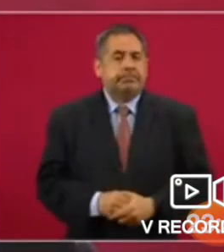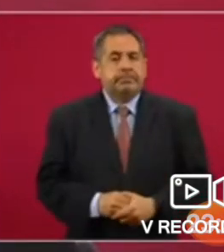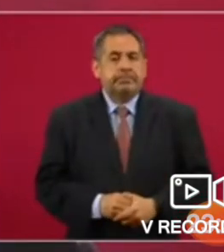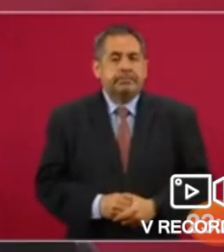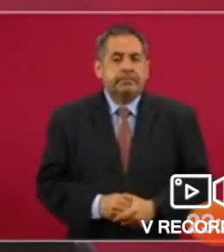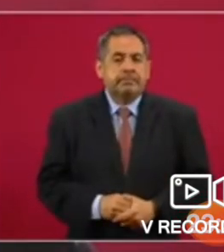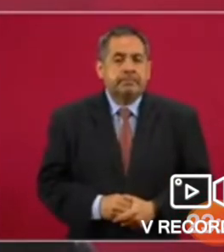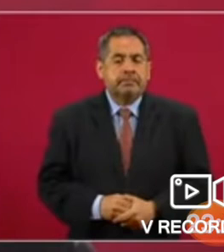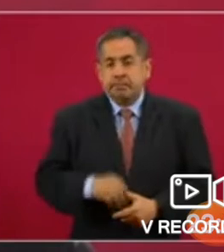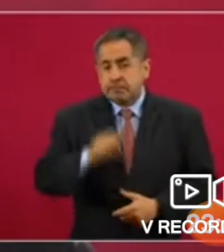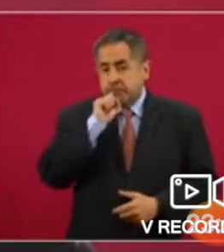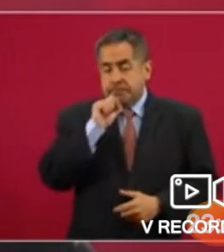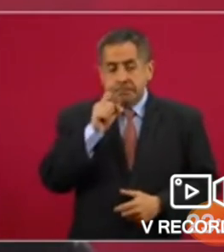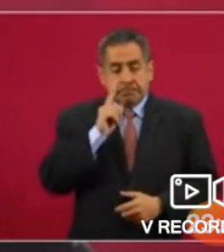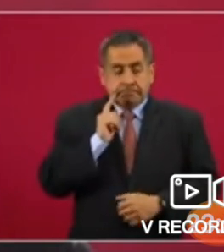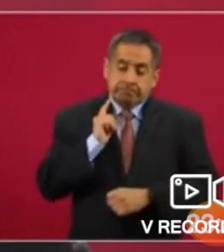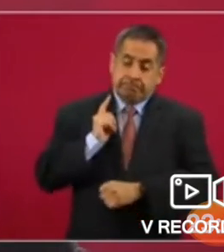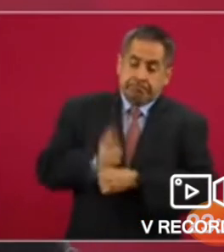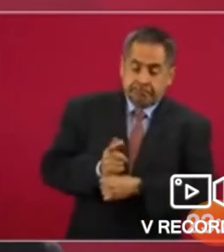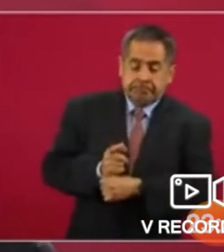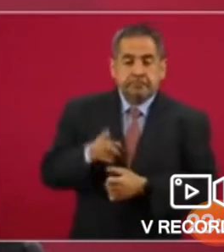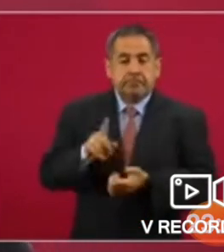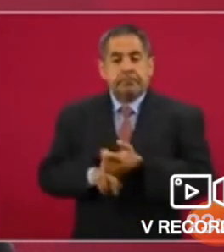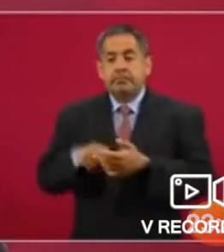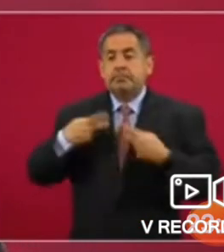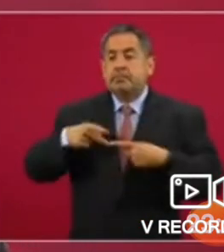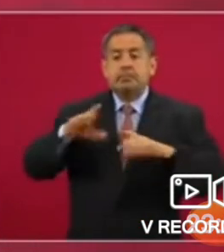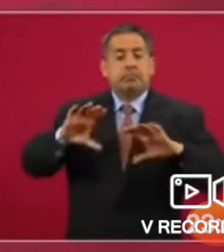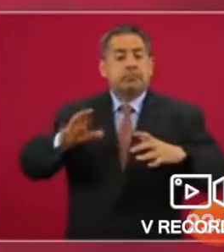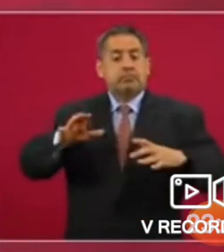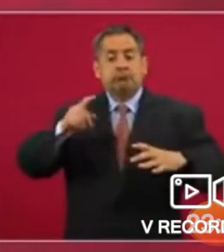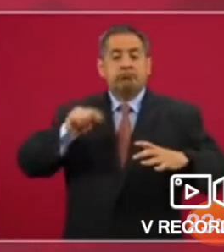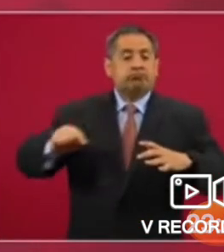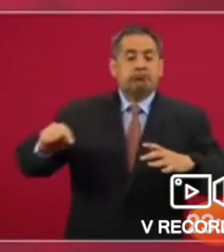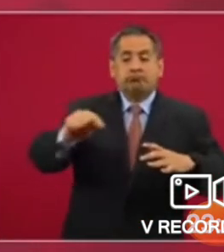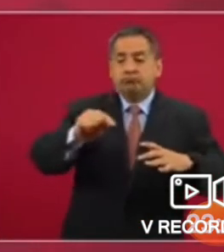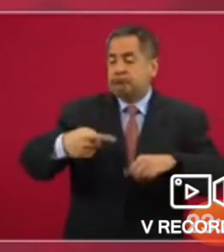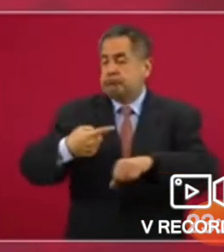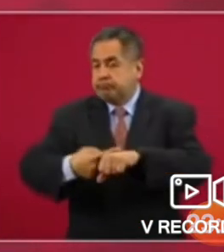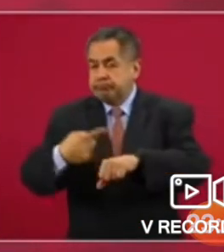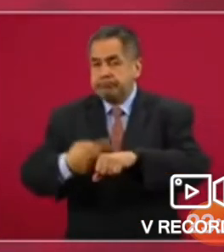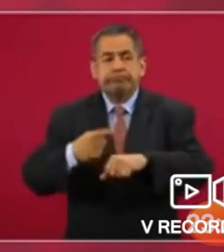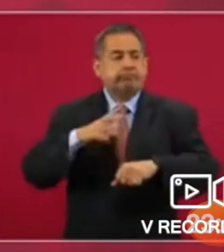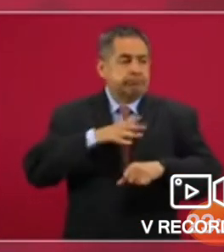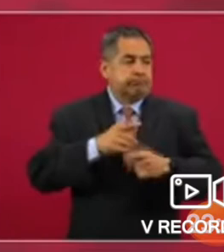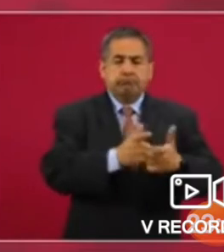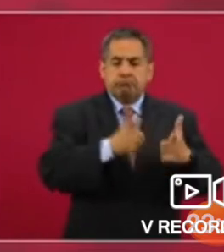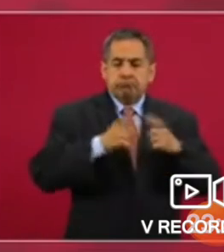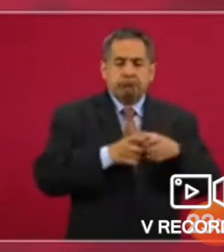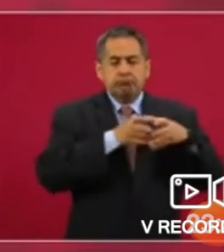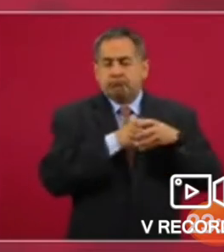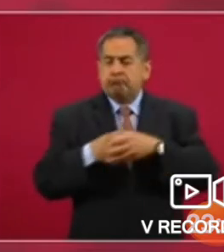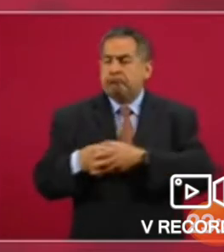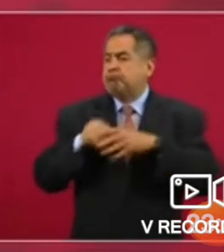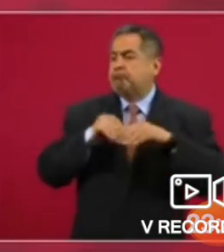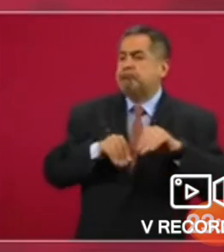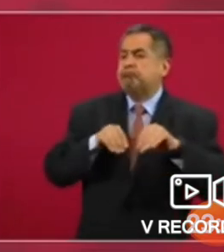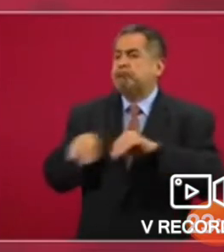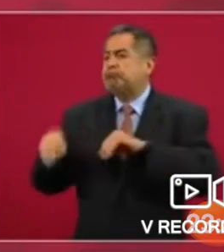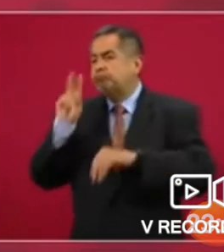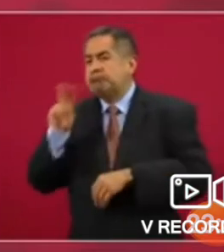También es importante detectar a las personas enfermas en su comunidad y para ello hay brigadas, hay grupos de trabajo